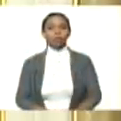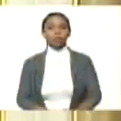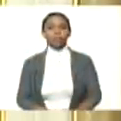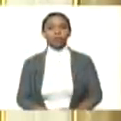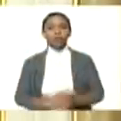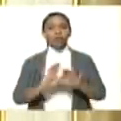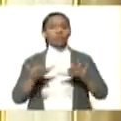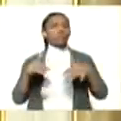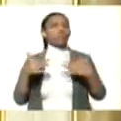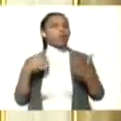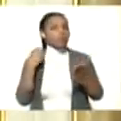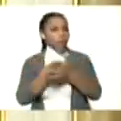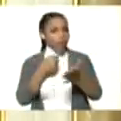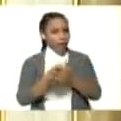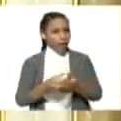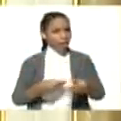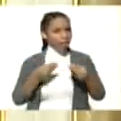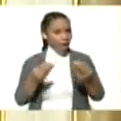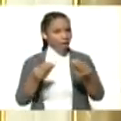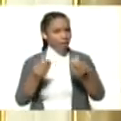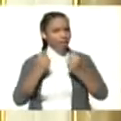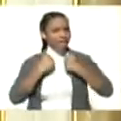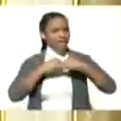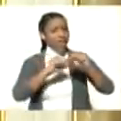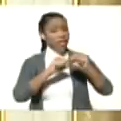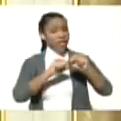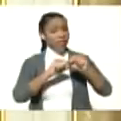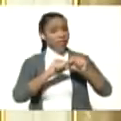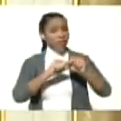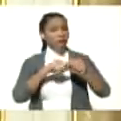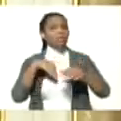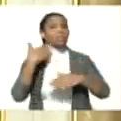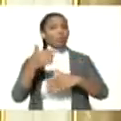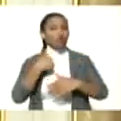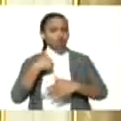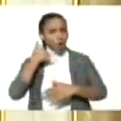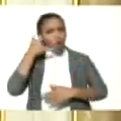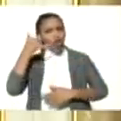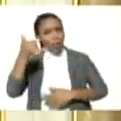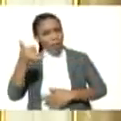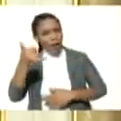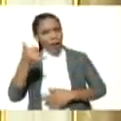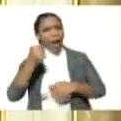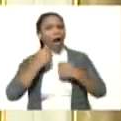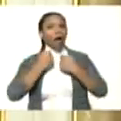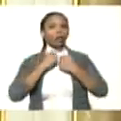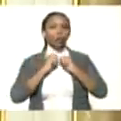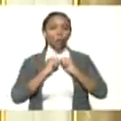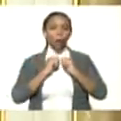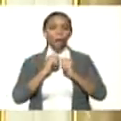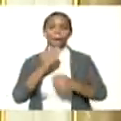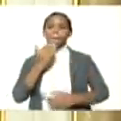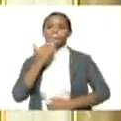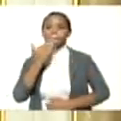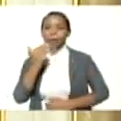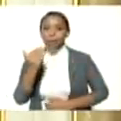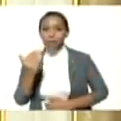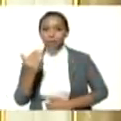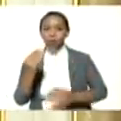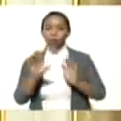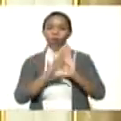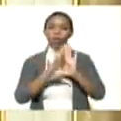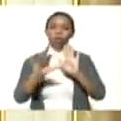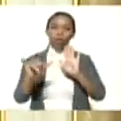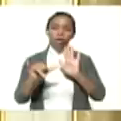Cuántas batallas dadas, ¿verdad? Luego lo llamé y le dije, Aristóbulo, le pedí permiso a la constituyente y le